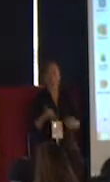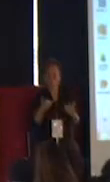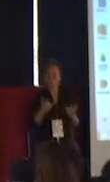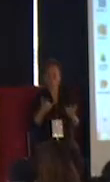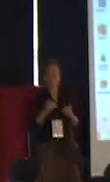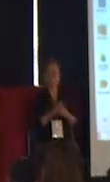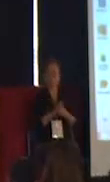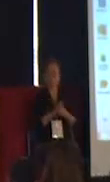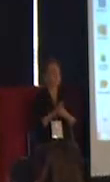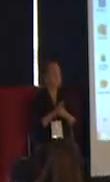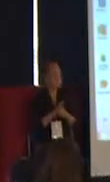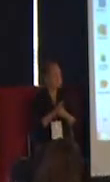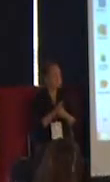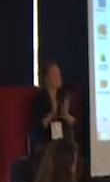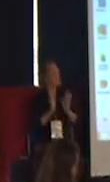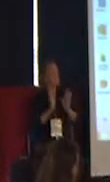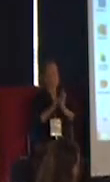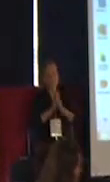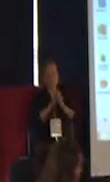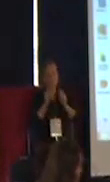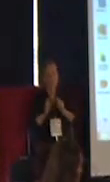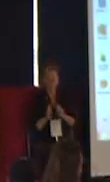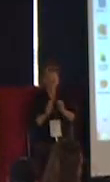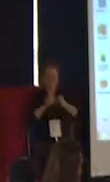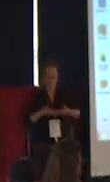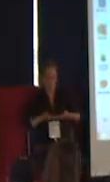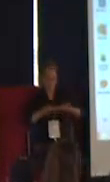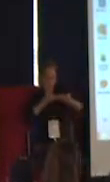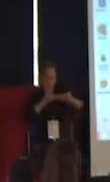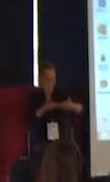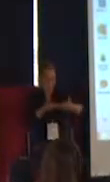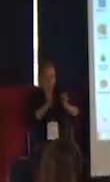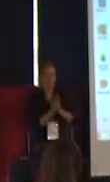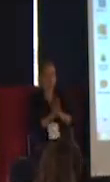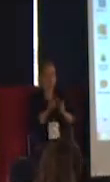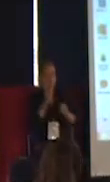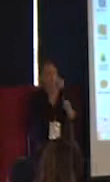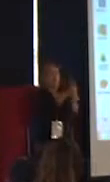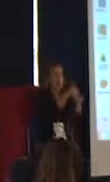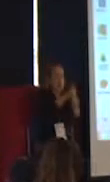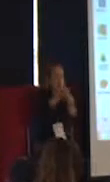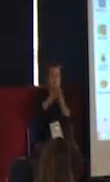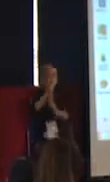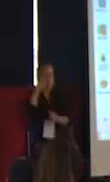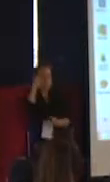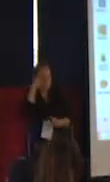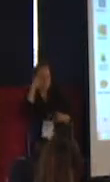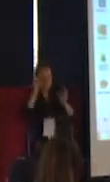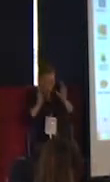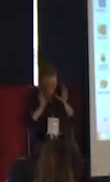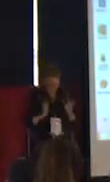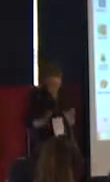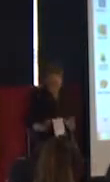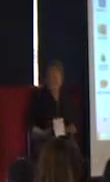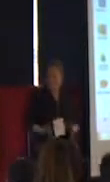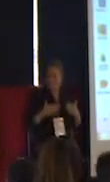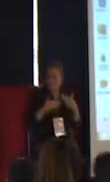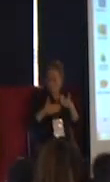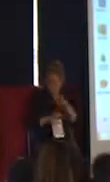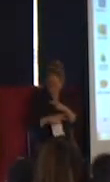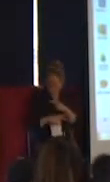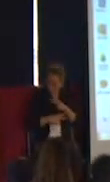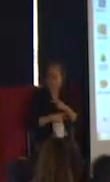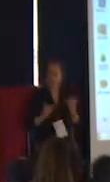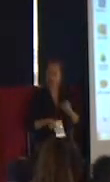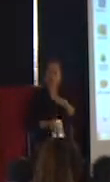Entonces el día de hoy, ese es como el regalo que les queremos dar y es el hecho de pensemos en nuestro cuerpo. Y ahora